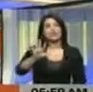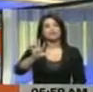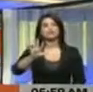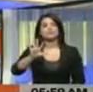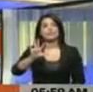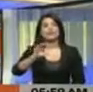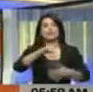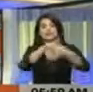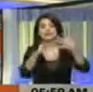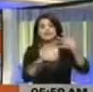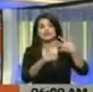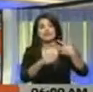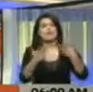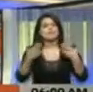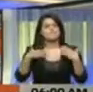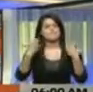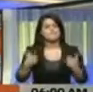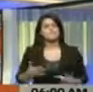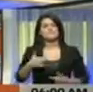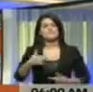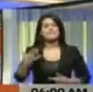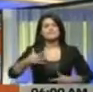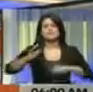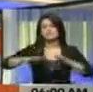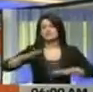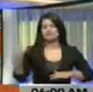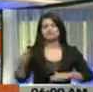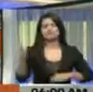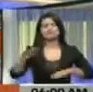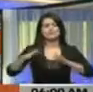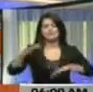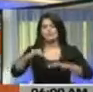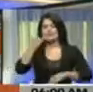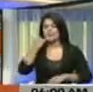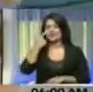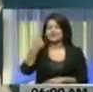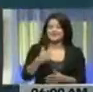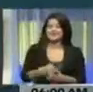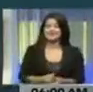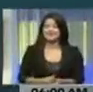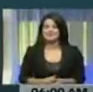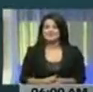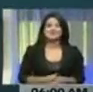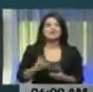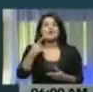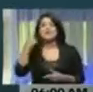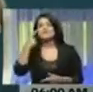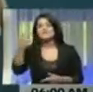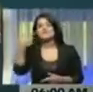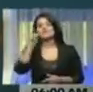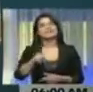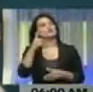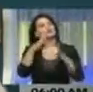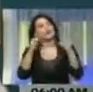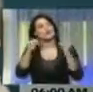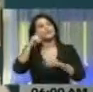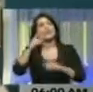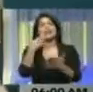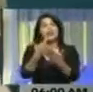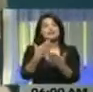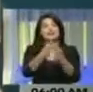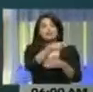número 5, mi son, mi son, mi son. Oye, ¿cómo baila Joana Mora? Mi son. Sonero clásico del Caribe. Agradecemos a la